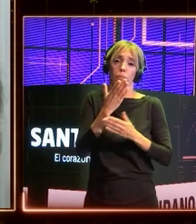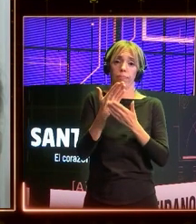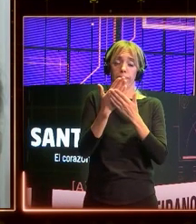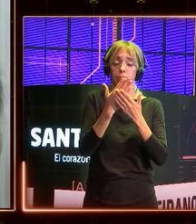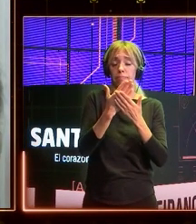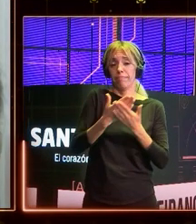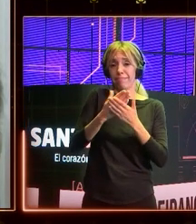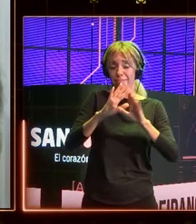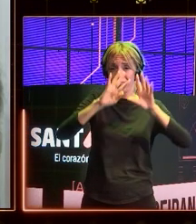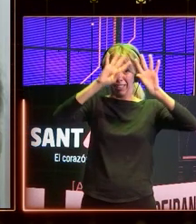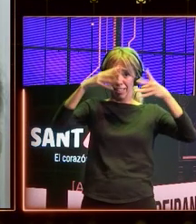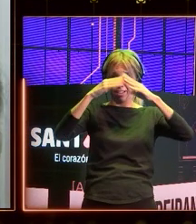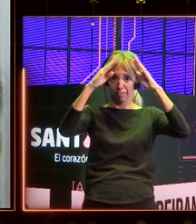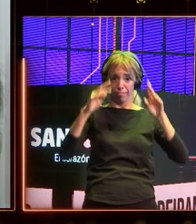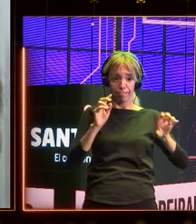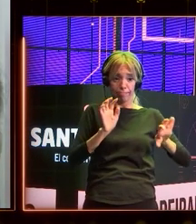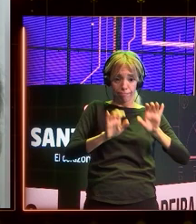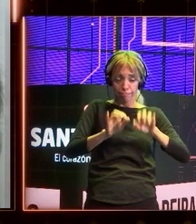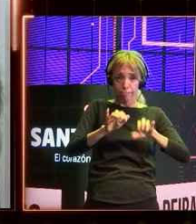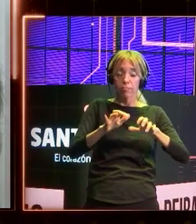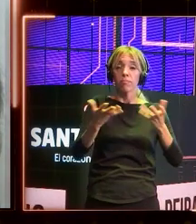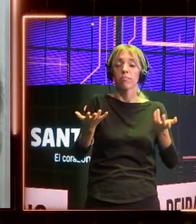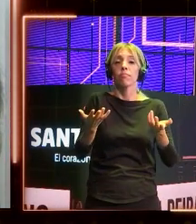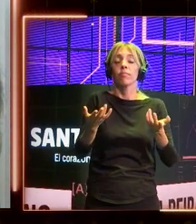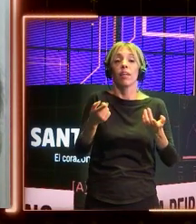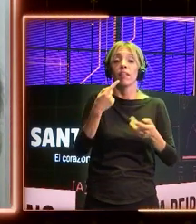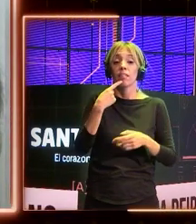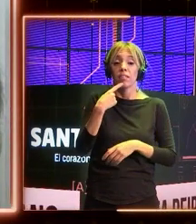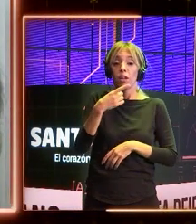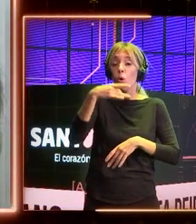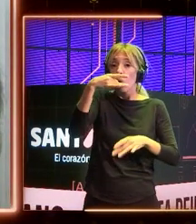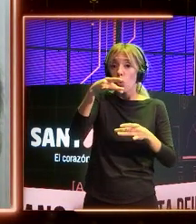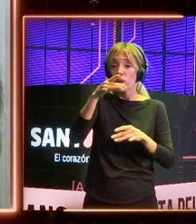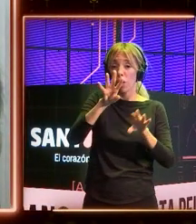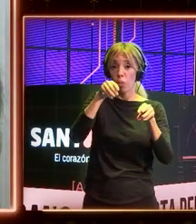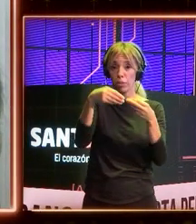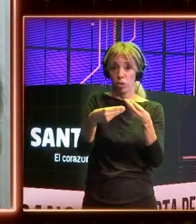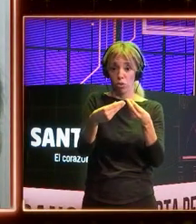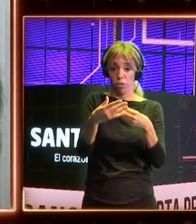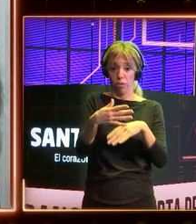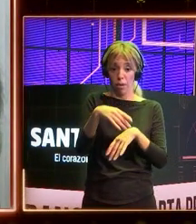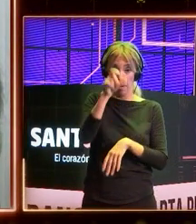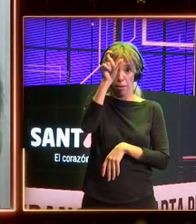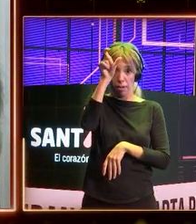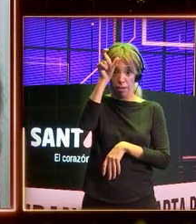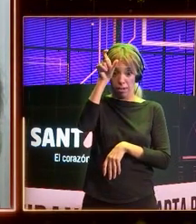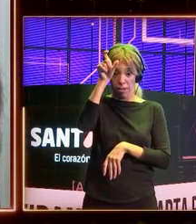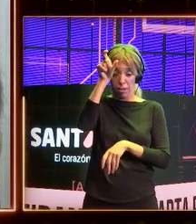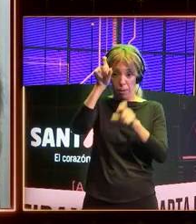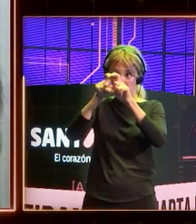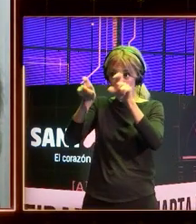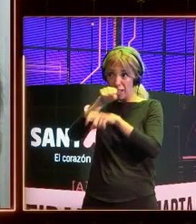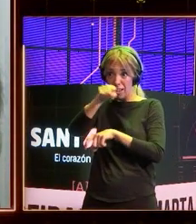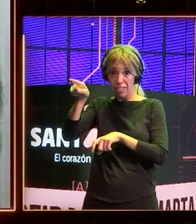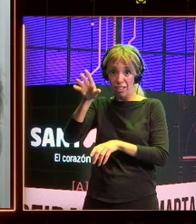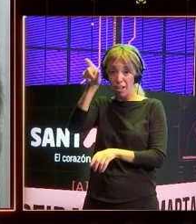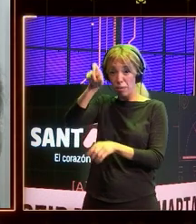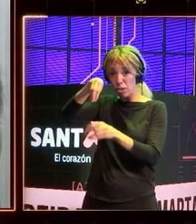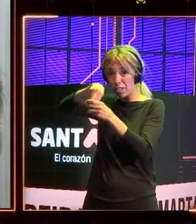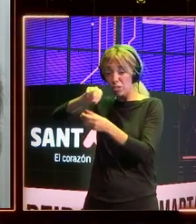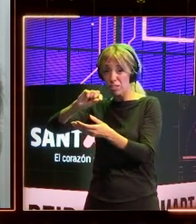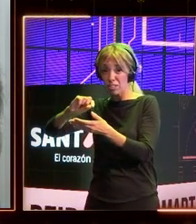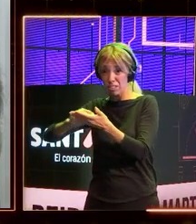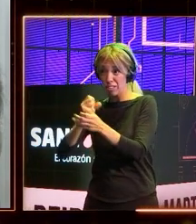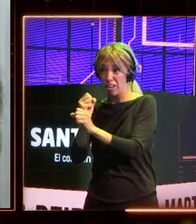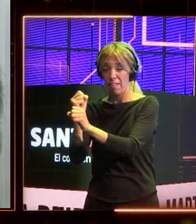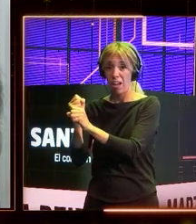es interesante teniendo en cuenta que la única documentación que tenemos de alguien que trabajara dentro de una de esas empresas y que supiera